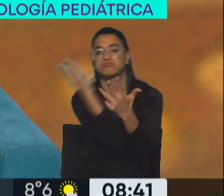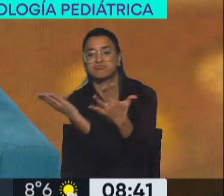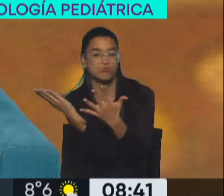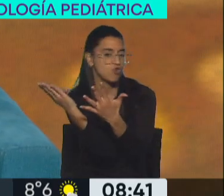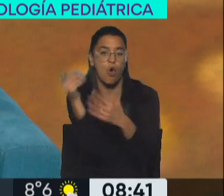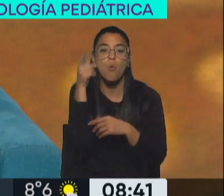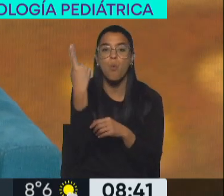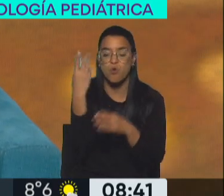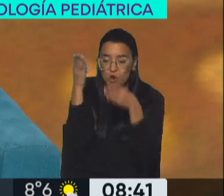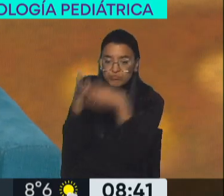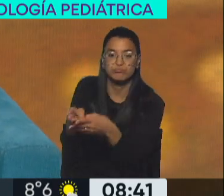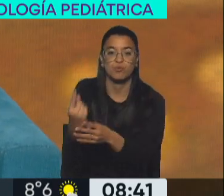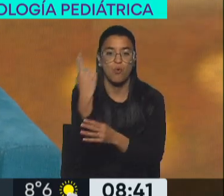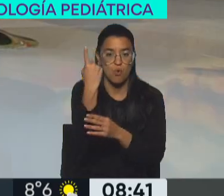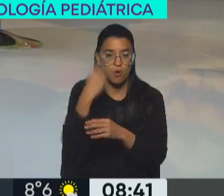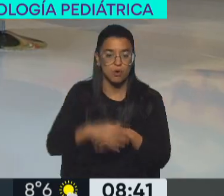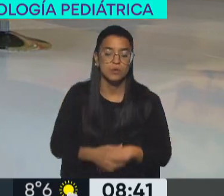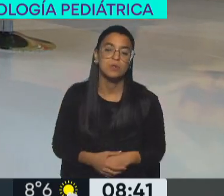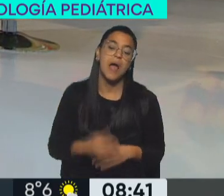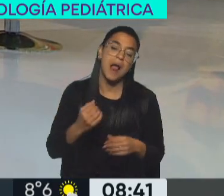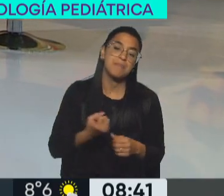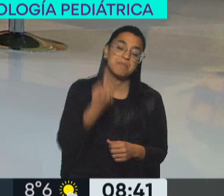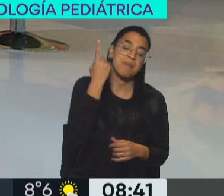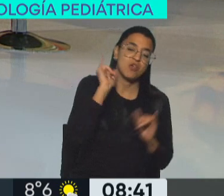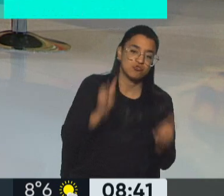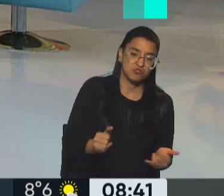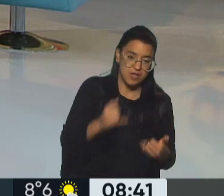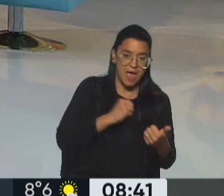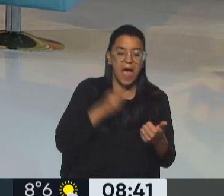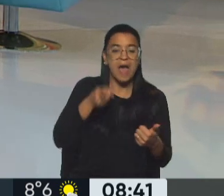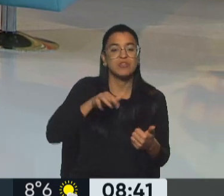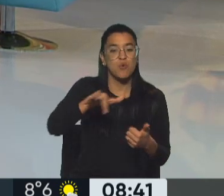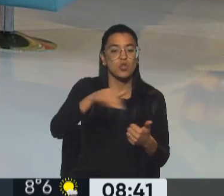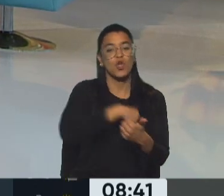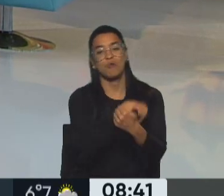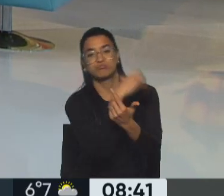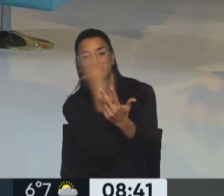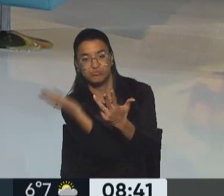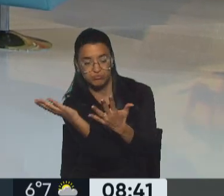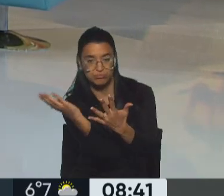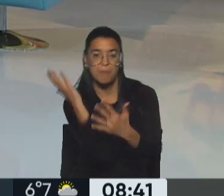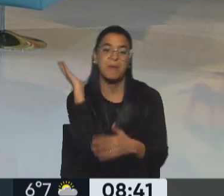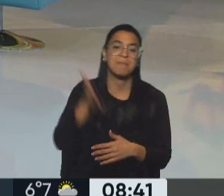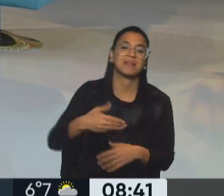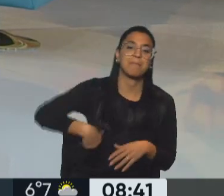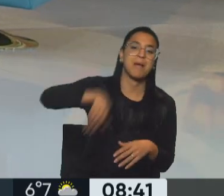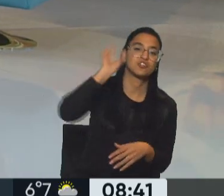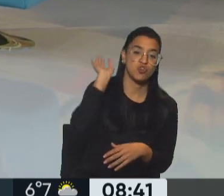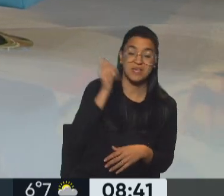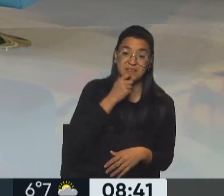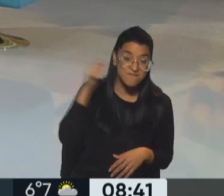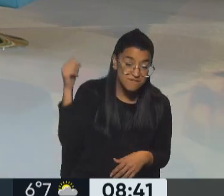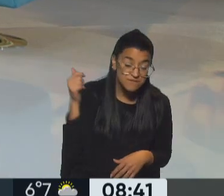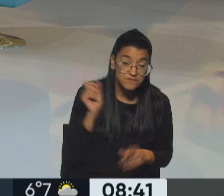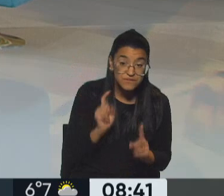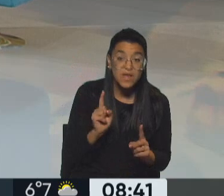decís, tiene amplio espectro. Claro. Doctora, al principio sí, uno da antibióticos como para matar a la mayoría de los gérmenes hasta